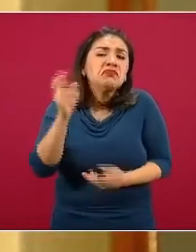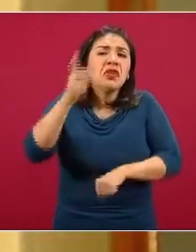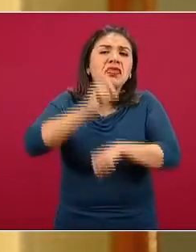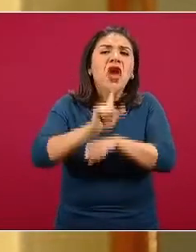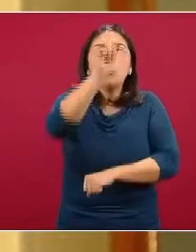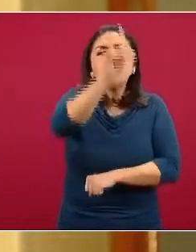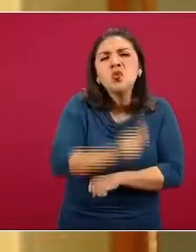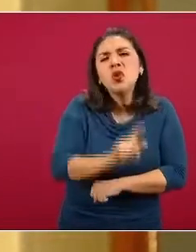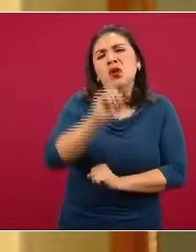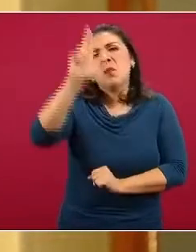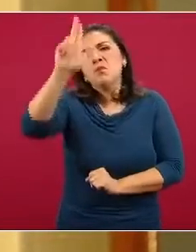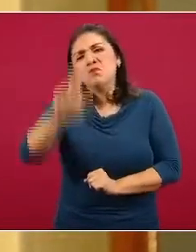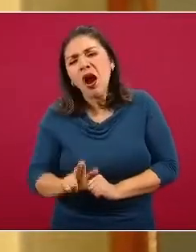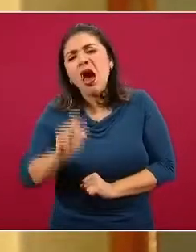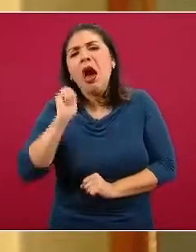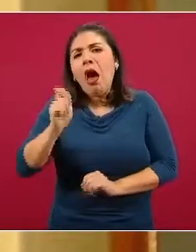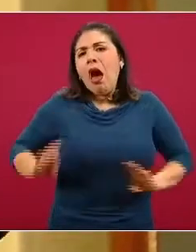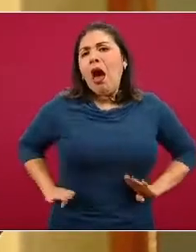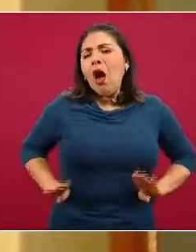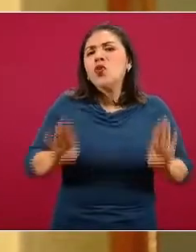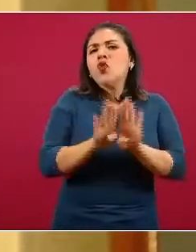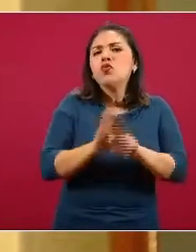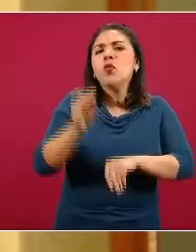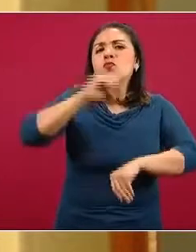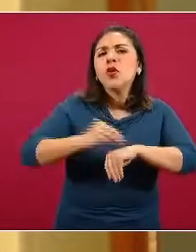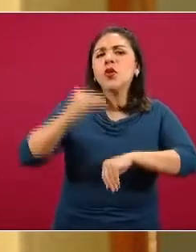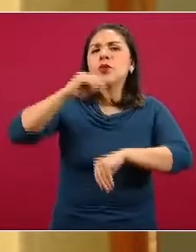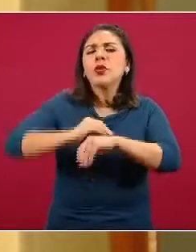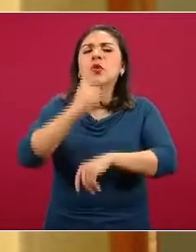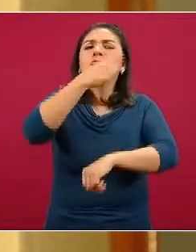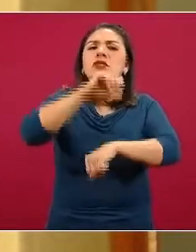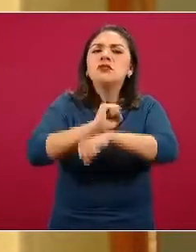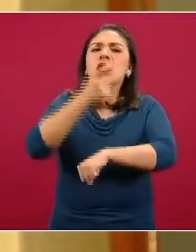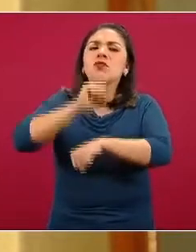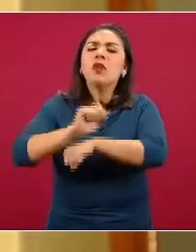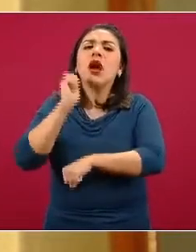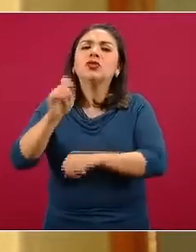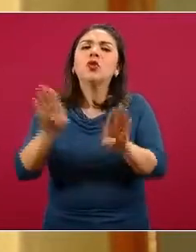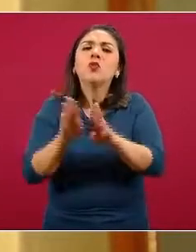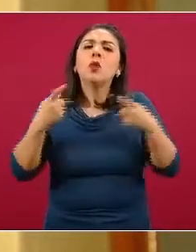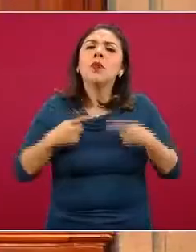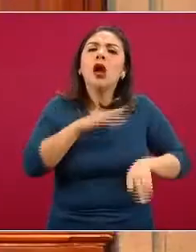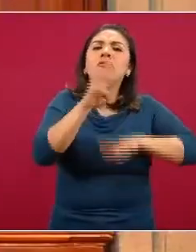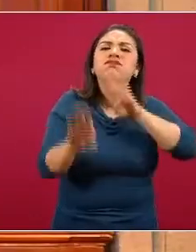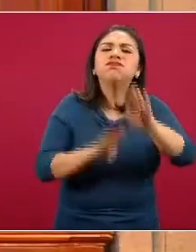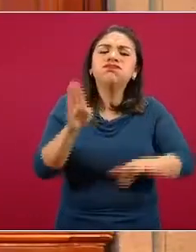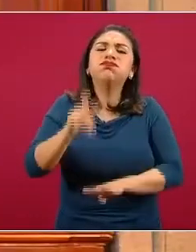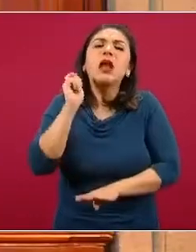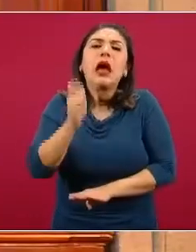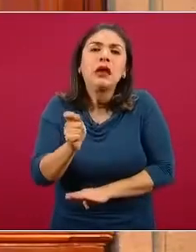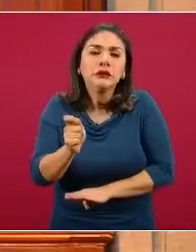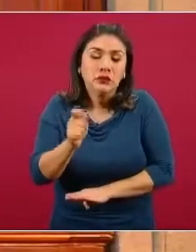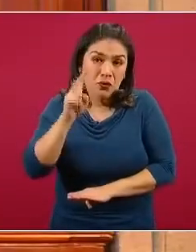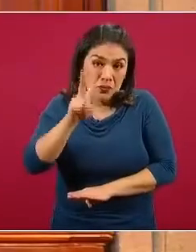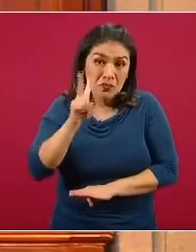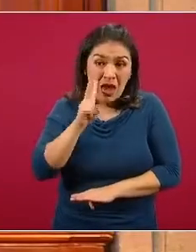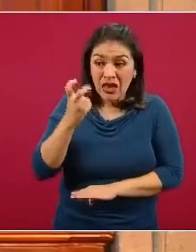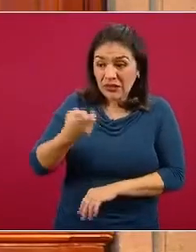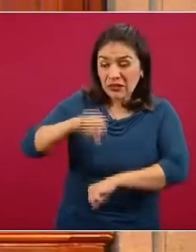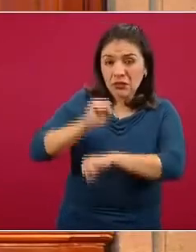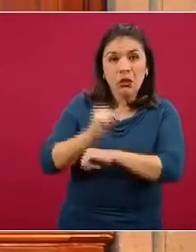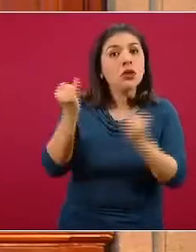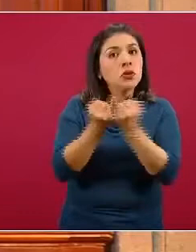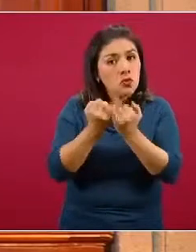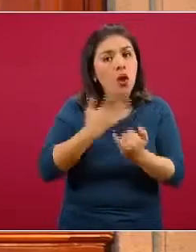lunes o martes, el comportamiento semana con semana de la letalidad y de la mortalidad, que como veíamos en esta semana también ha